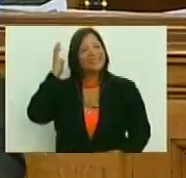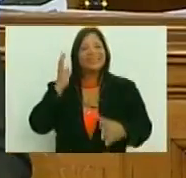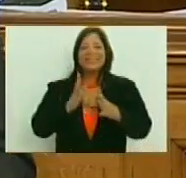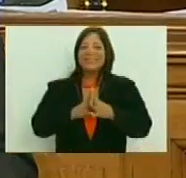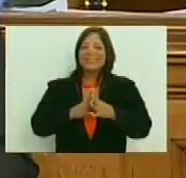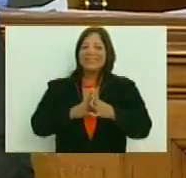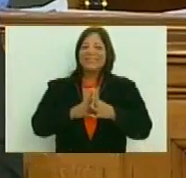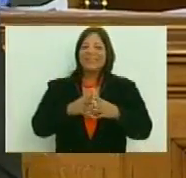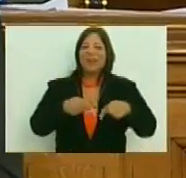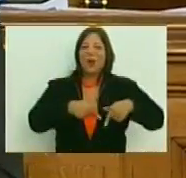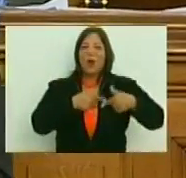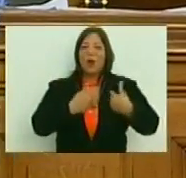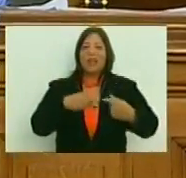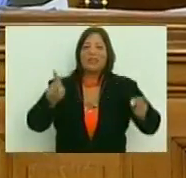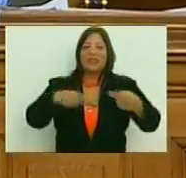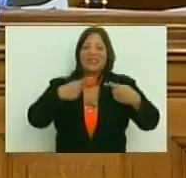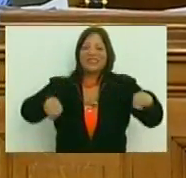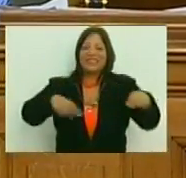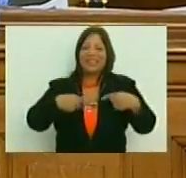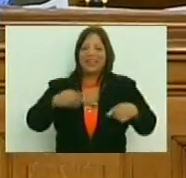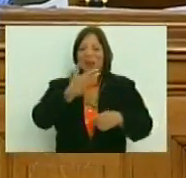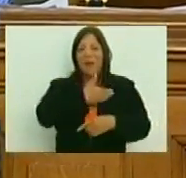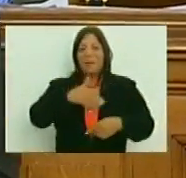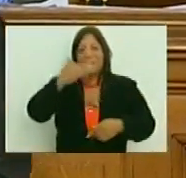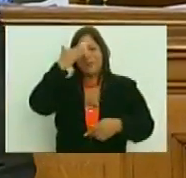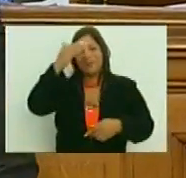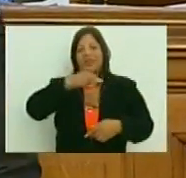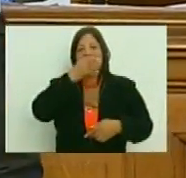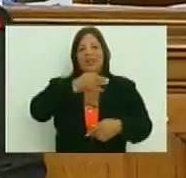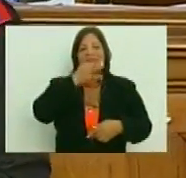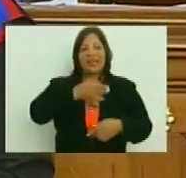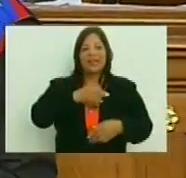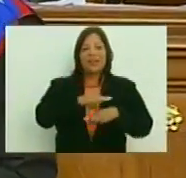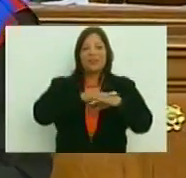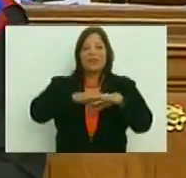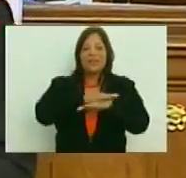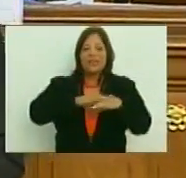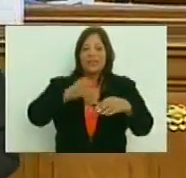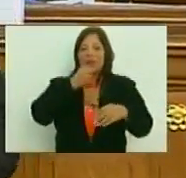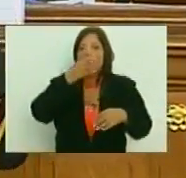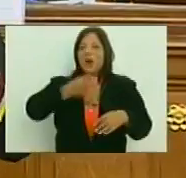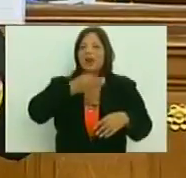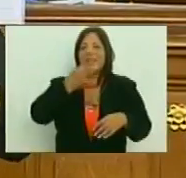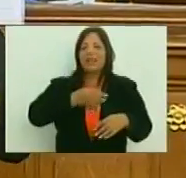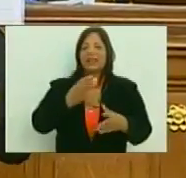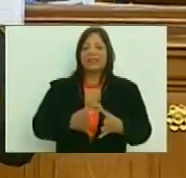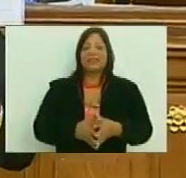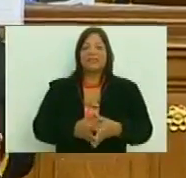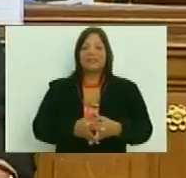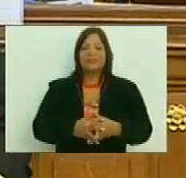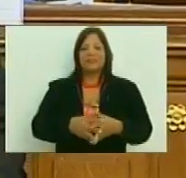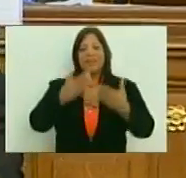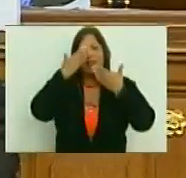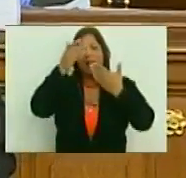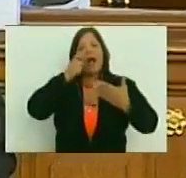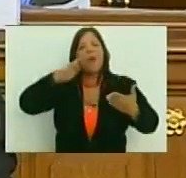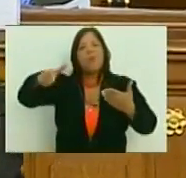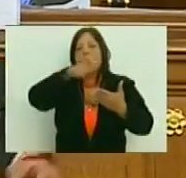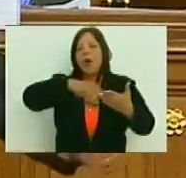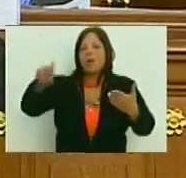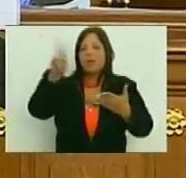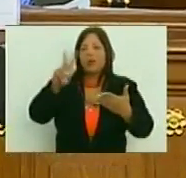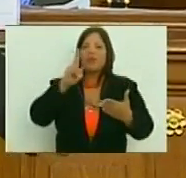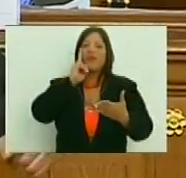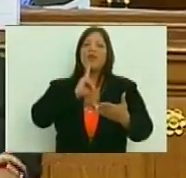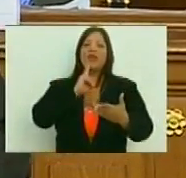Corazón Llanero. Buenas tardes, señor vicepresidente. Buenas tardes, señora ministra. Buenas tardes al pueblo bolivariano que